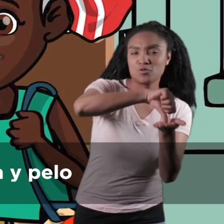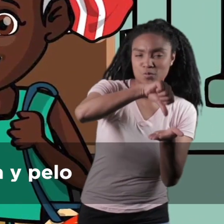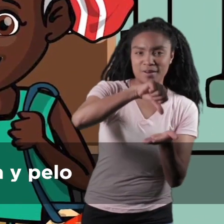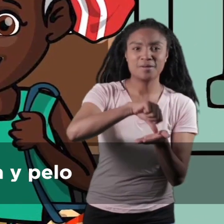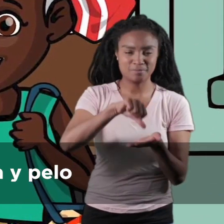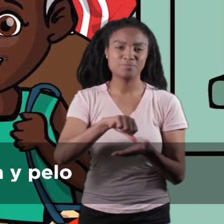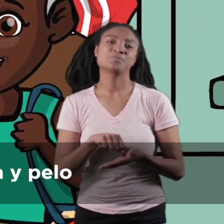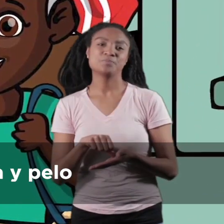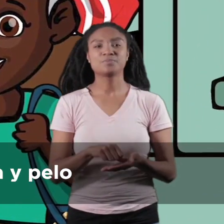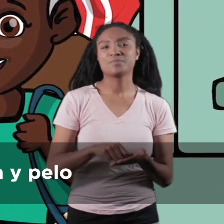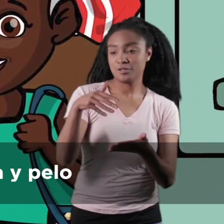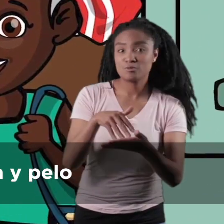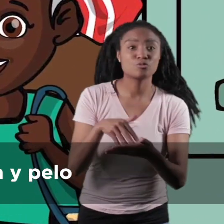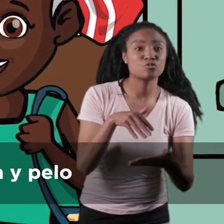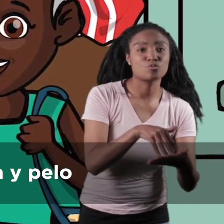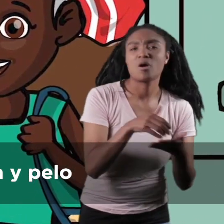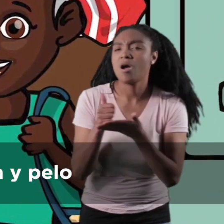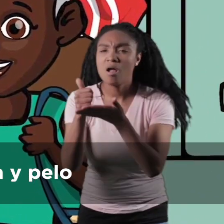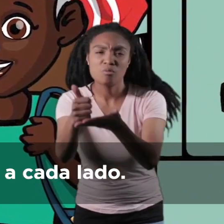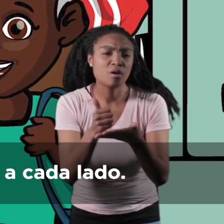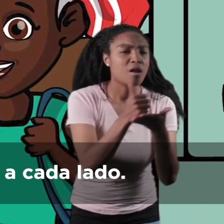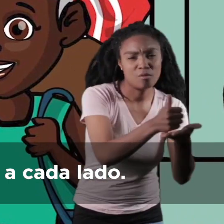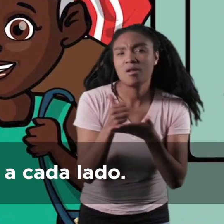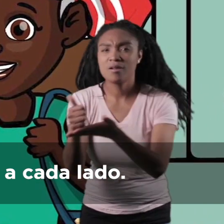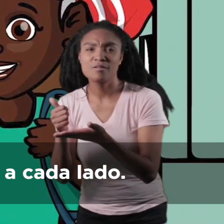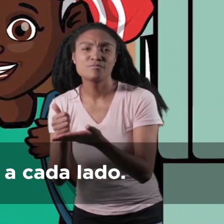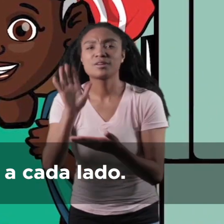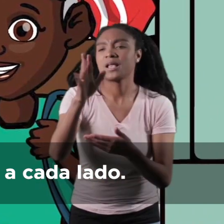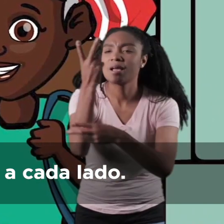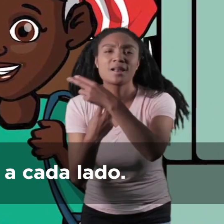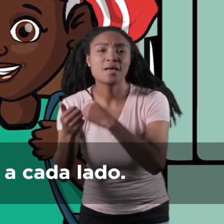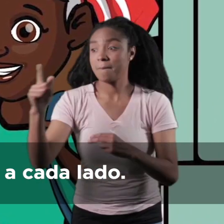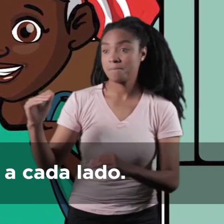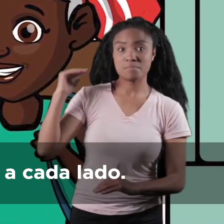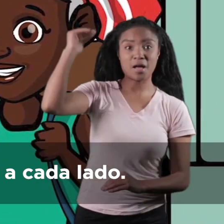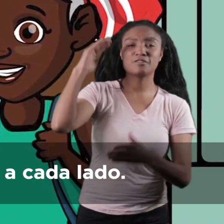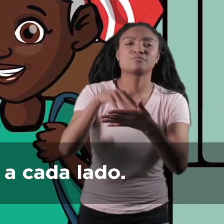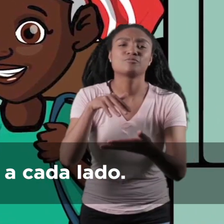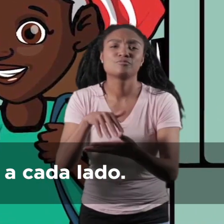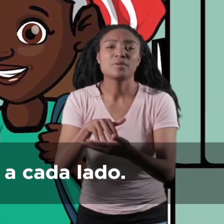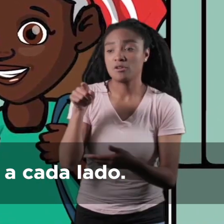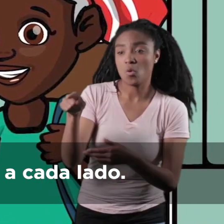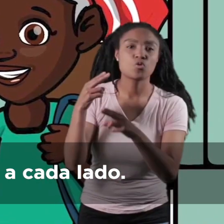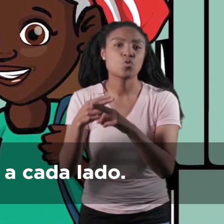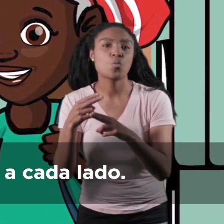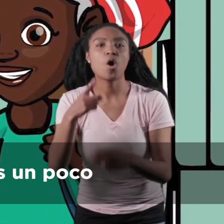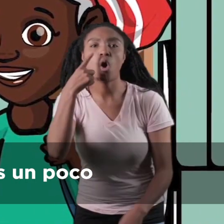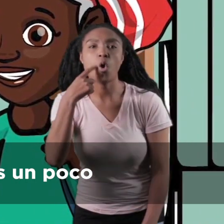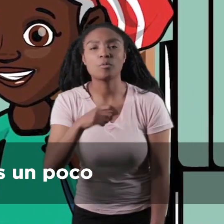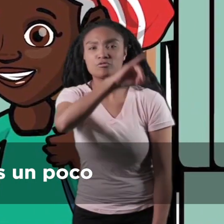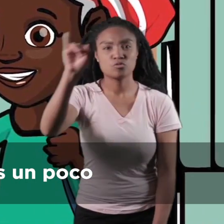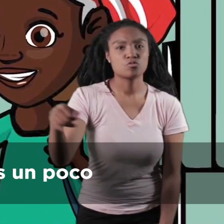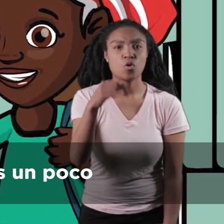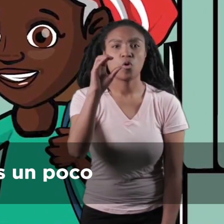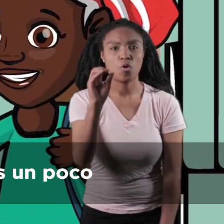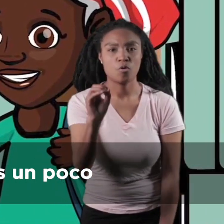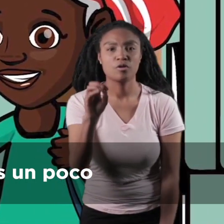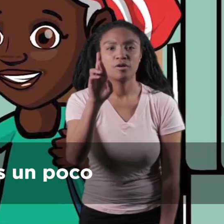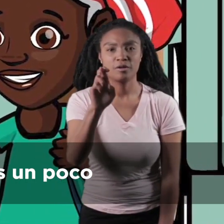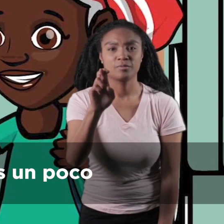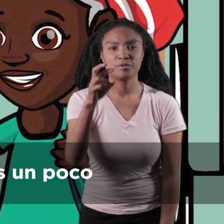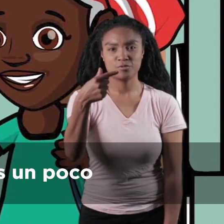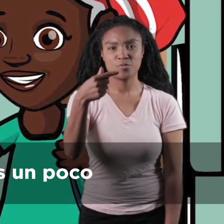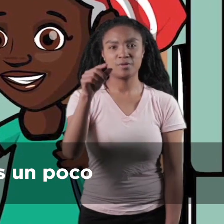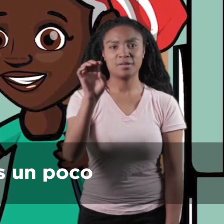baja estatura, piel oscura y pelo duro que peinaba con una trenza a cada lado, nariz aplanada